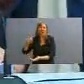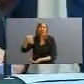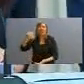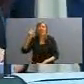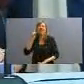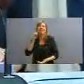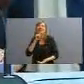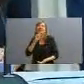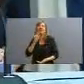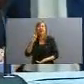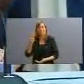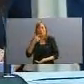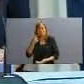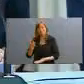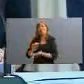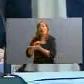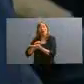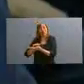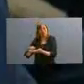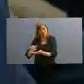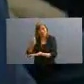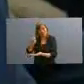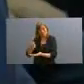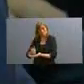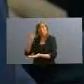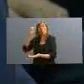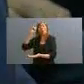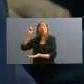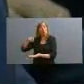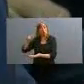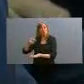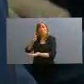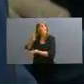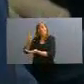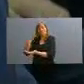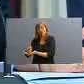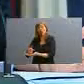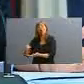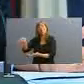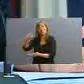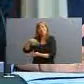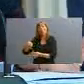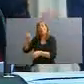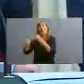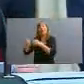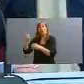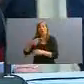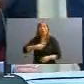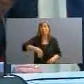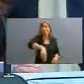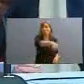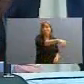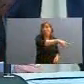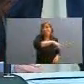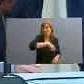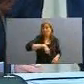magistrados, integrado por abogados, por jueces, esos jueces tienen que ser votados por sus conciudadanos. Esos abogados tienen